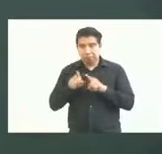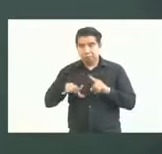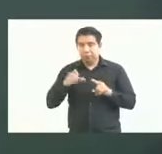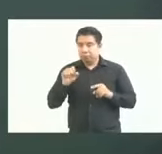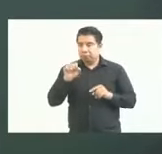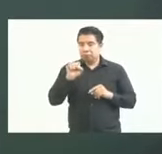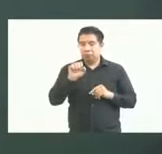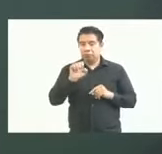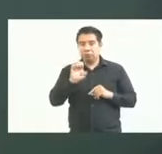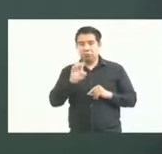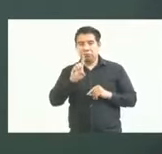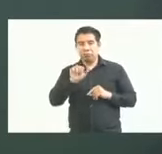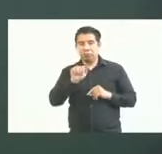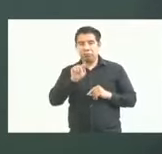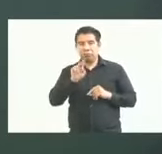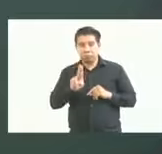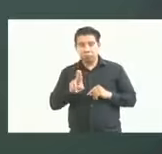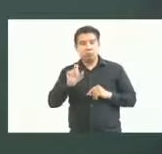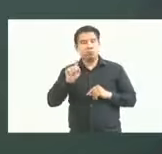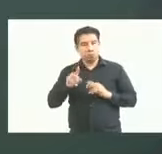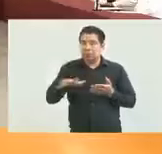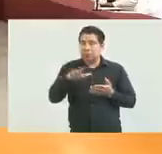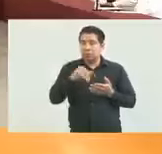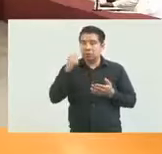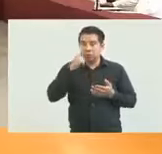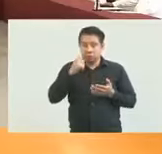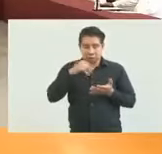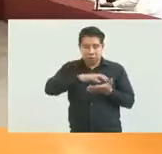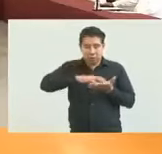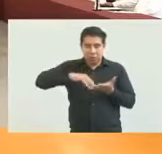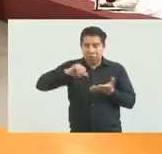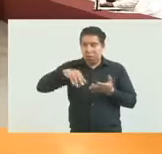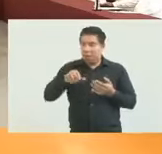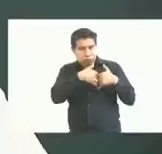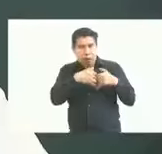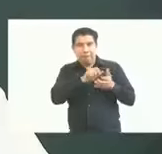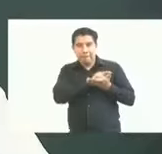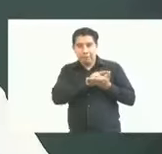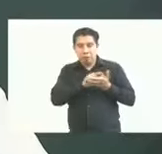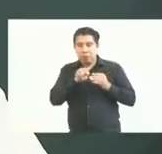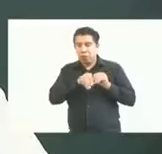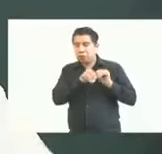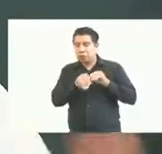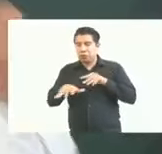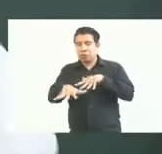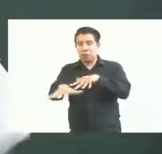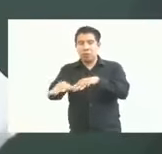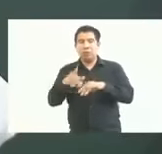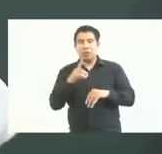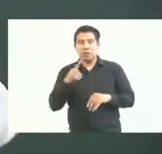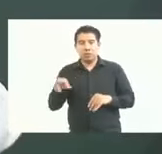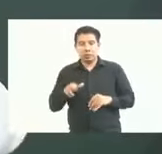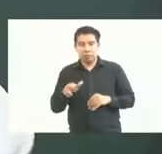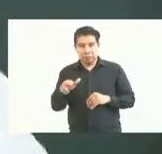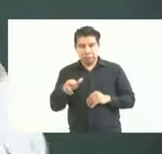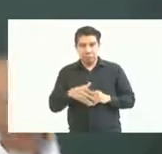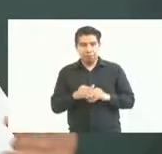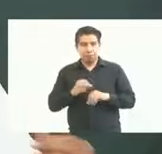también está avanzando. Una obra que es muy importante,